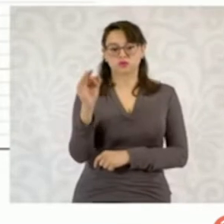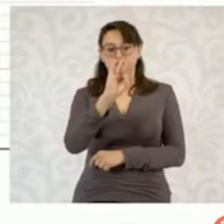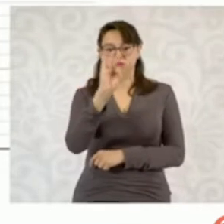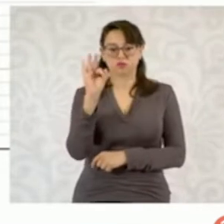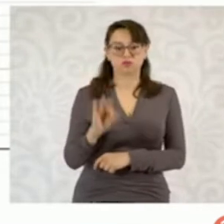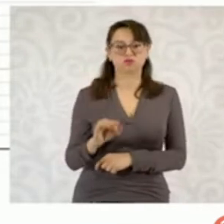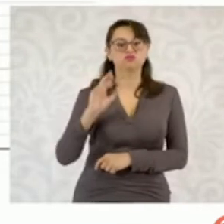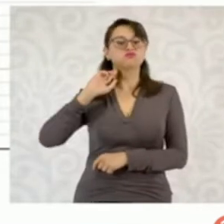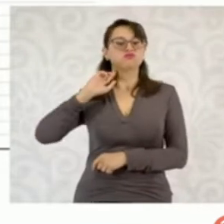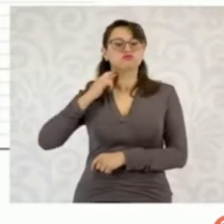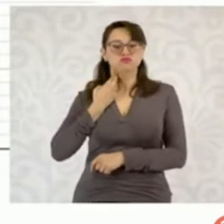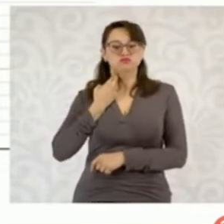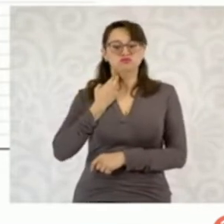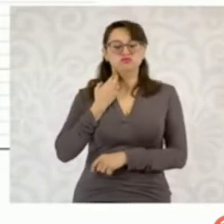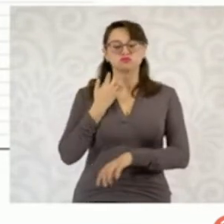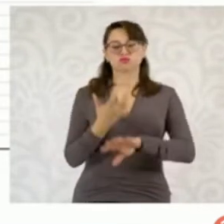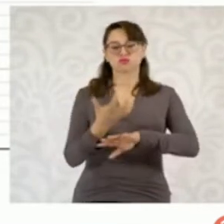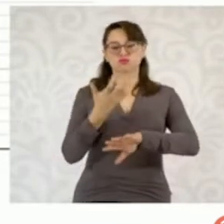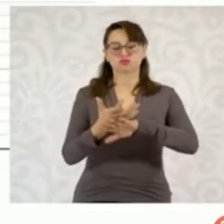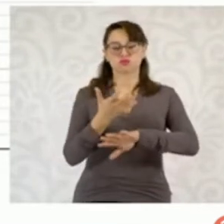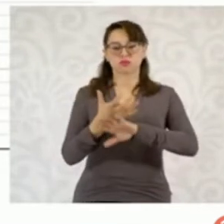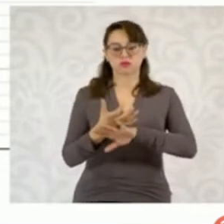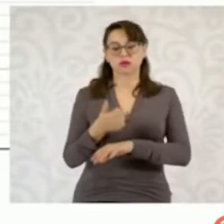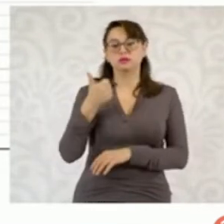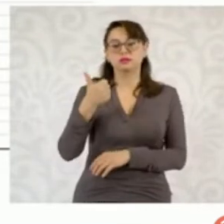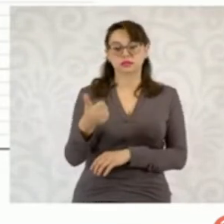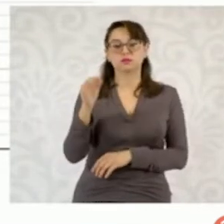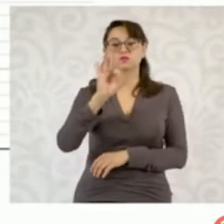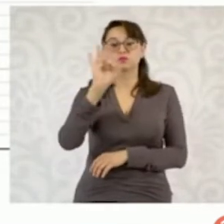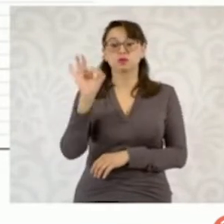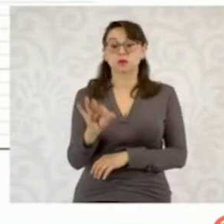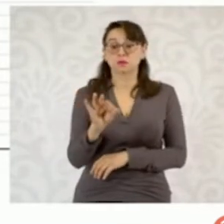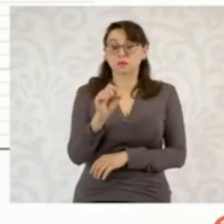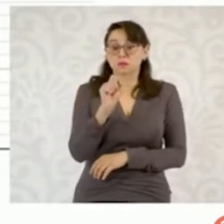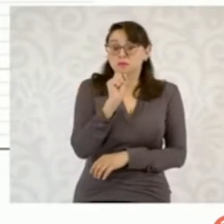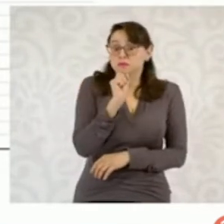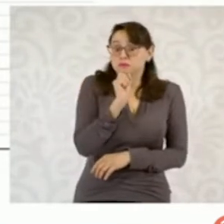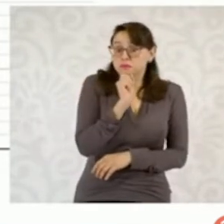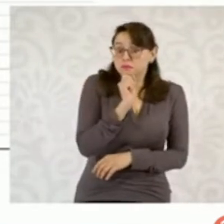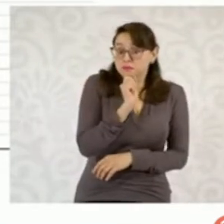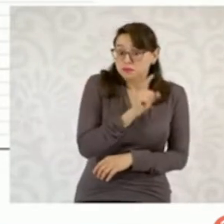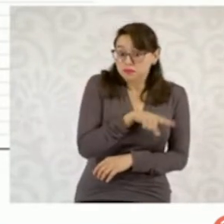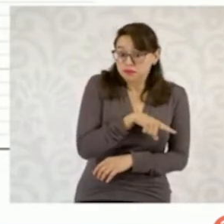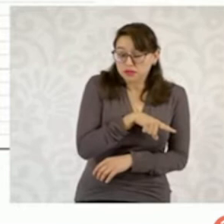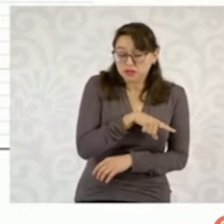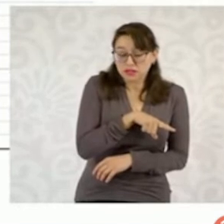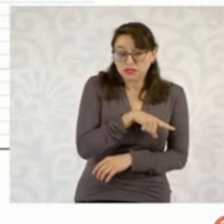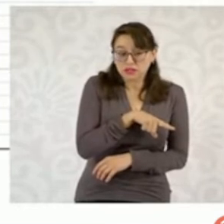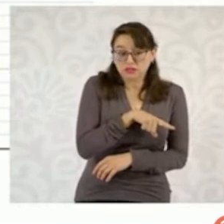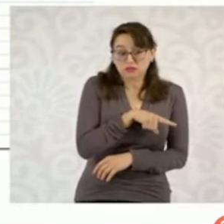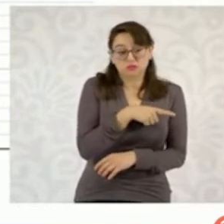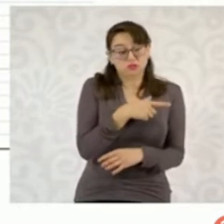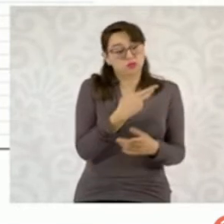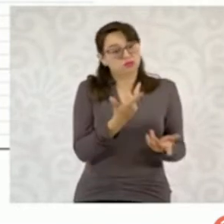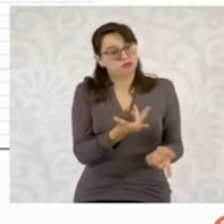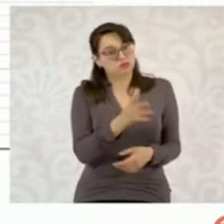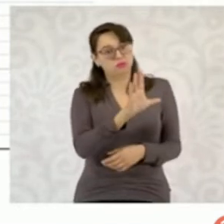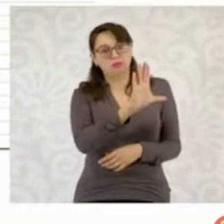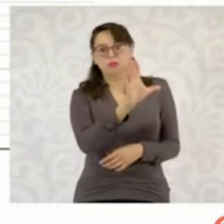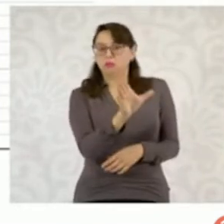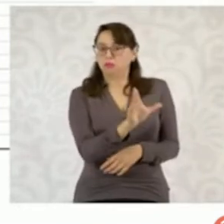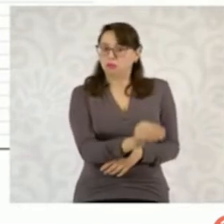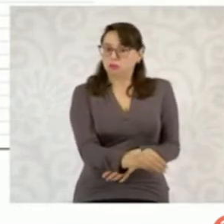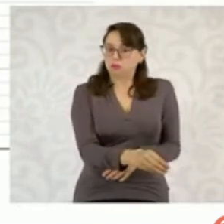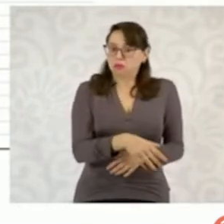2.6% son cuentas robots en Estados Unidos y 6% coincide con la otra etiqueta,